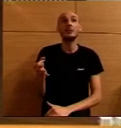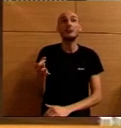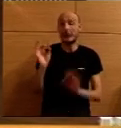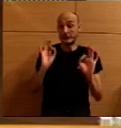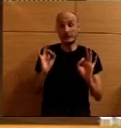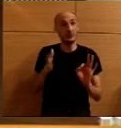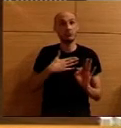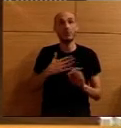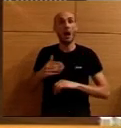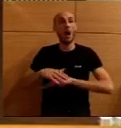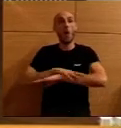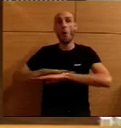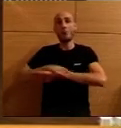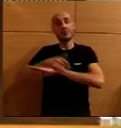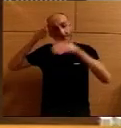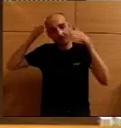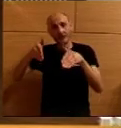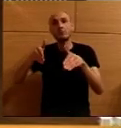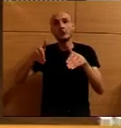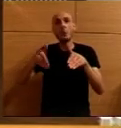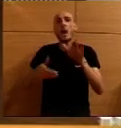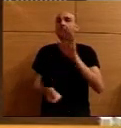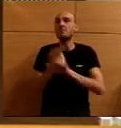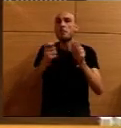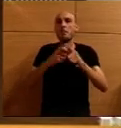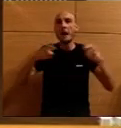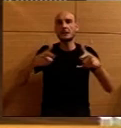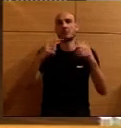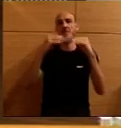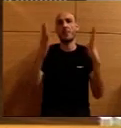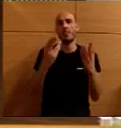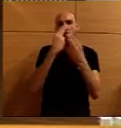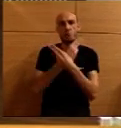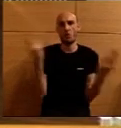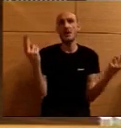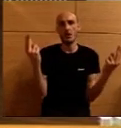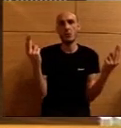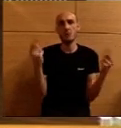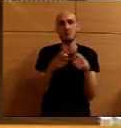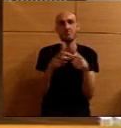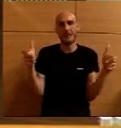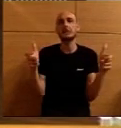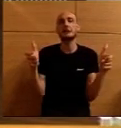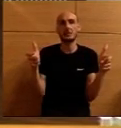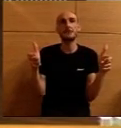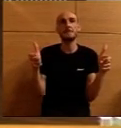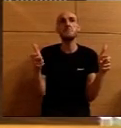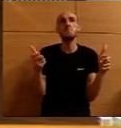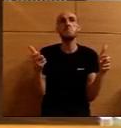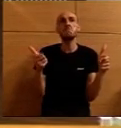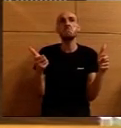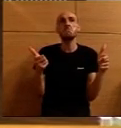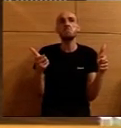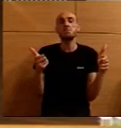las administraciones, en aumentar el parque público de vivienda, en solucionar el tema